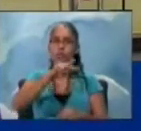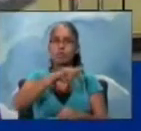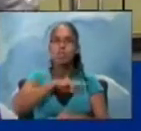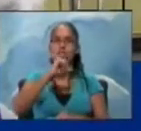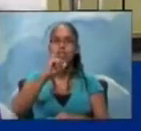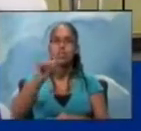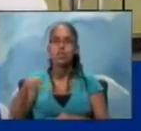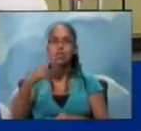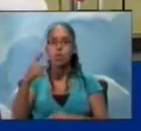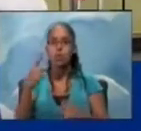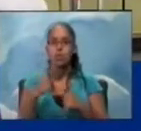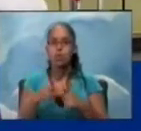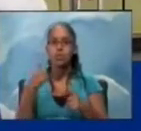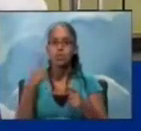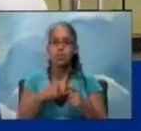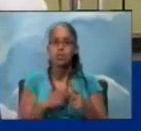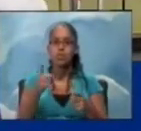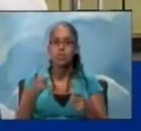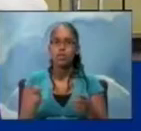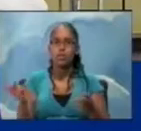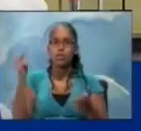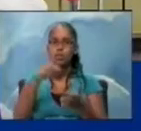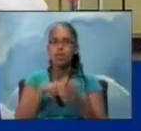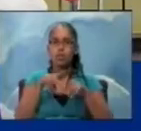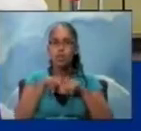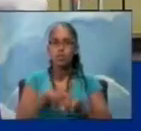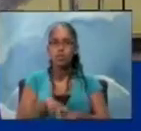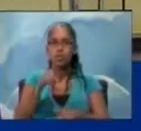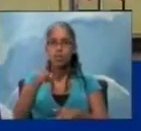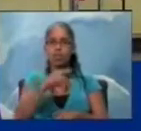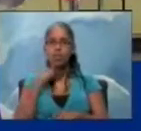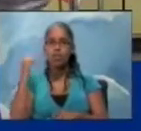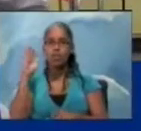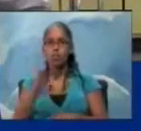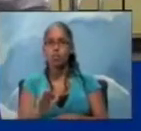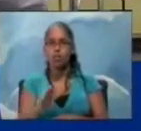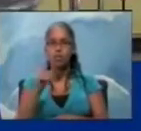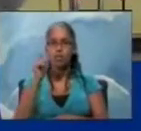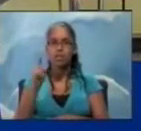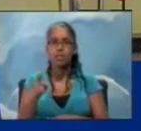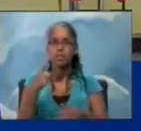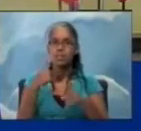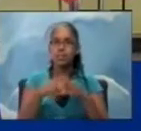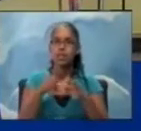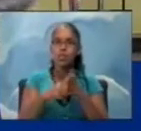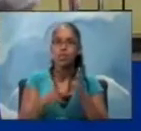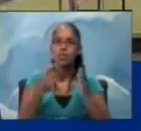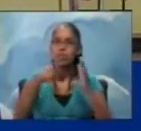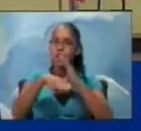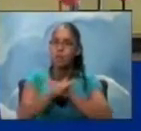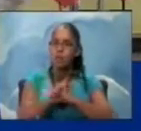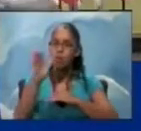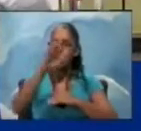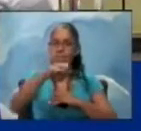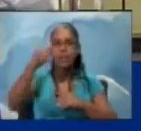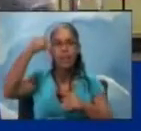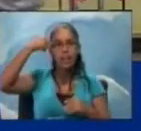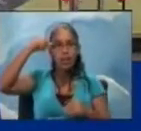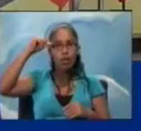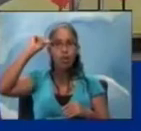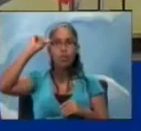luego entonces fue condenado a muerte. Esas cosas las vamos a estar